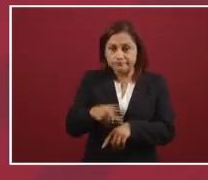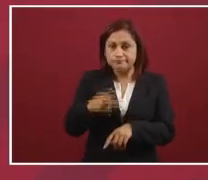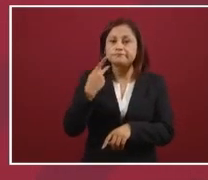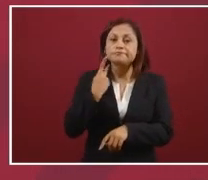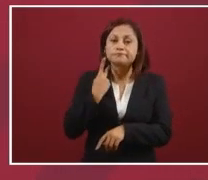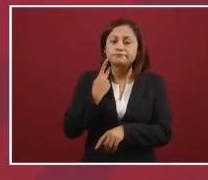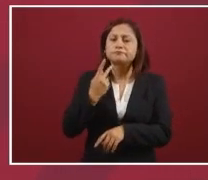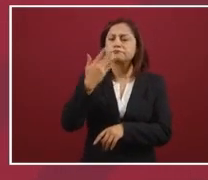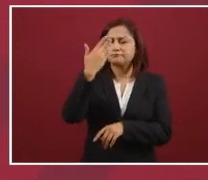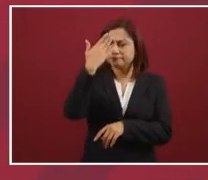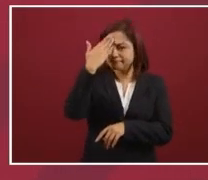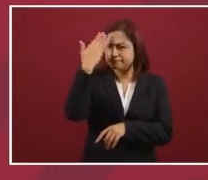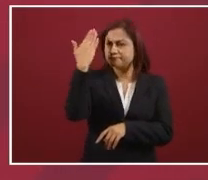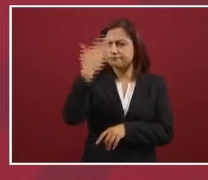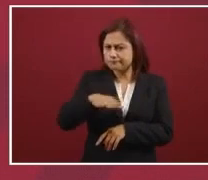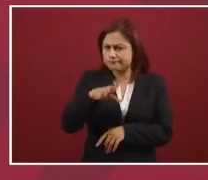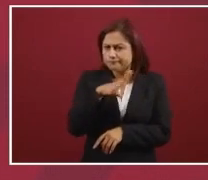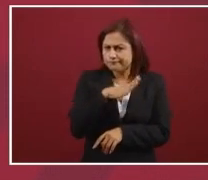significa